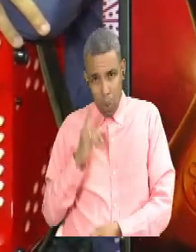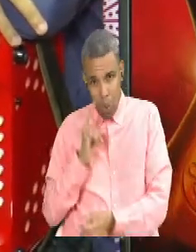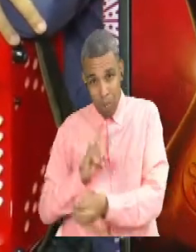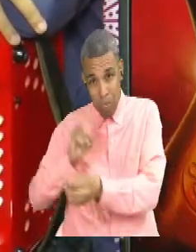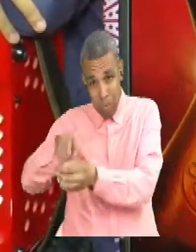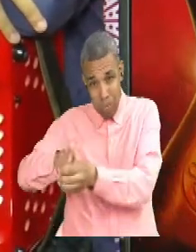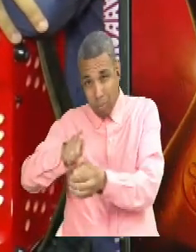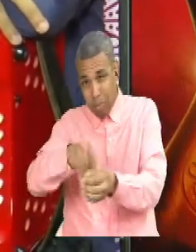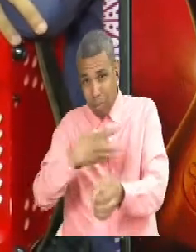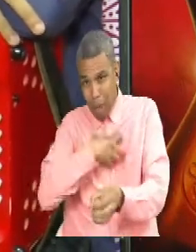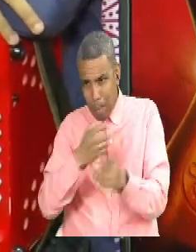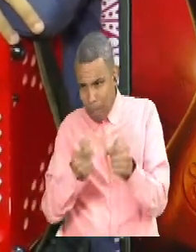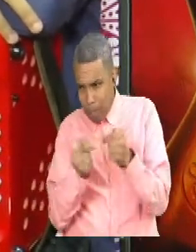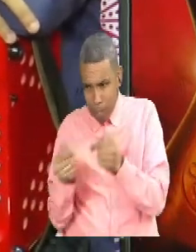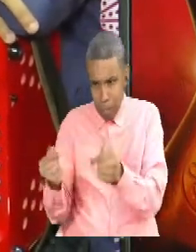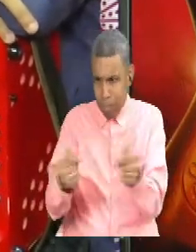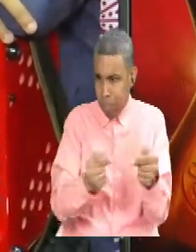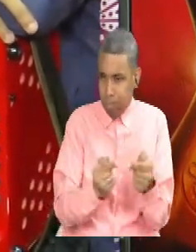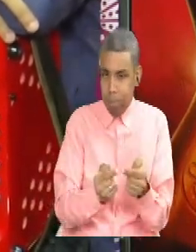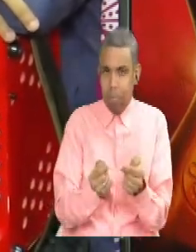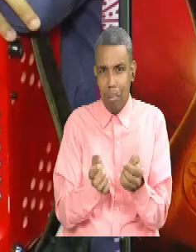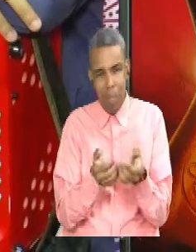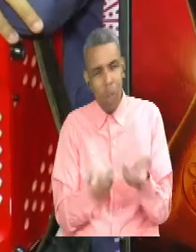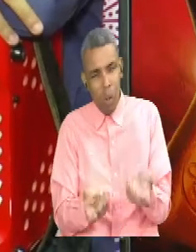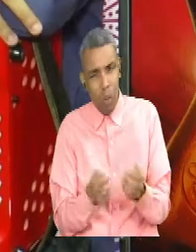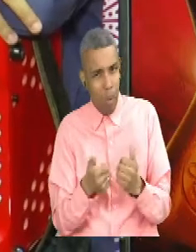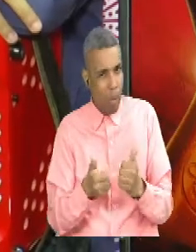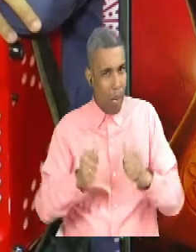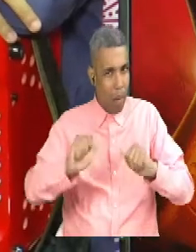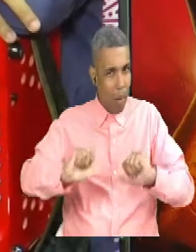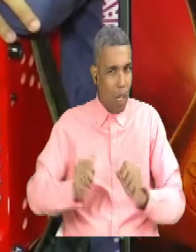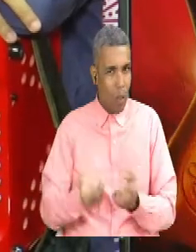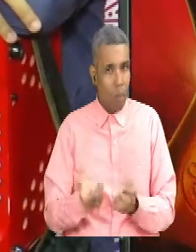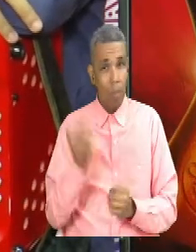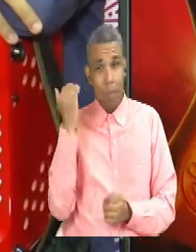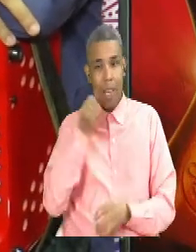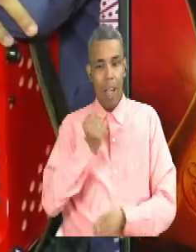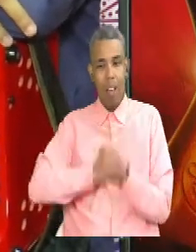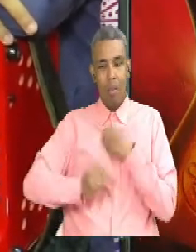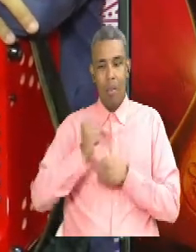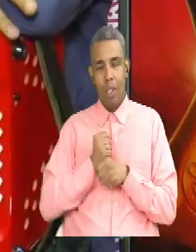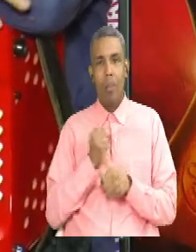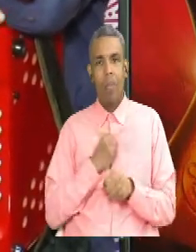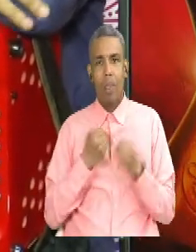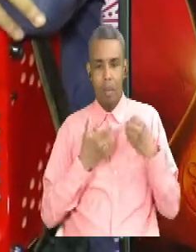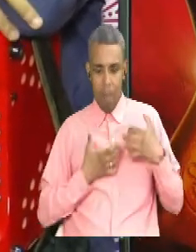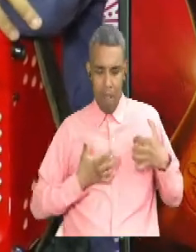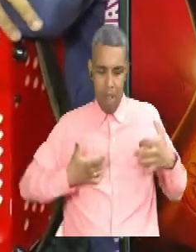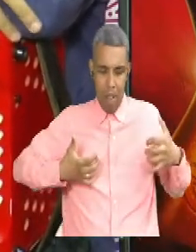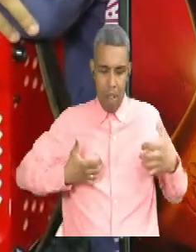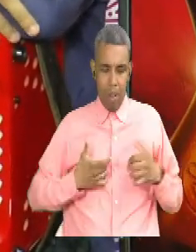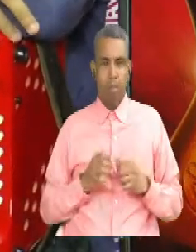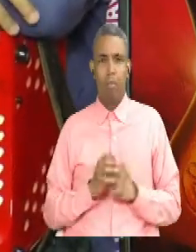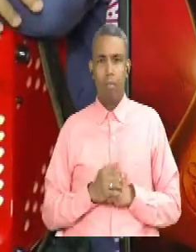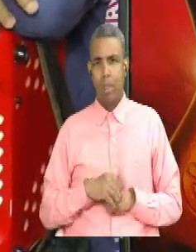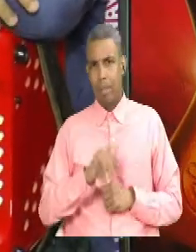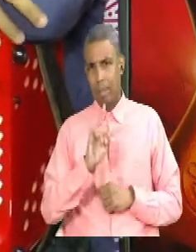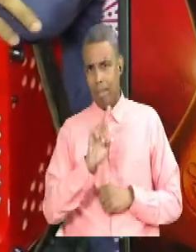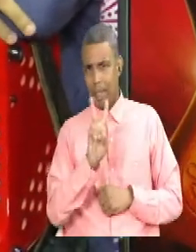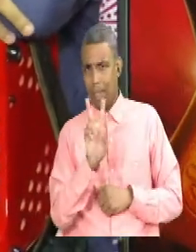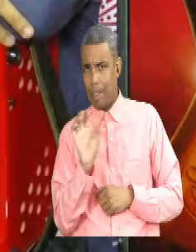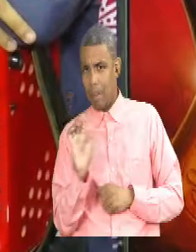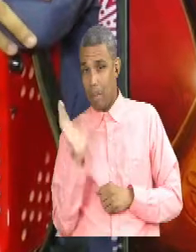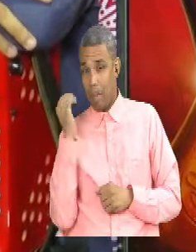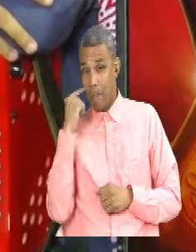Bueno, el año antepasado me presenté en Valledupar. De 120 participantes quedé de 70. Inicialmente era mi